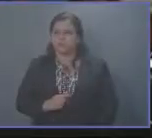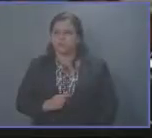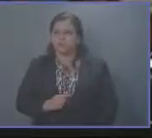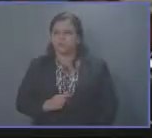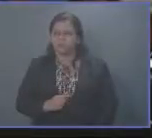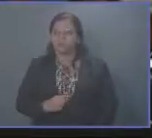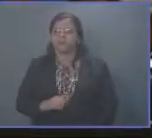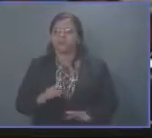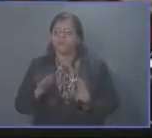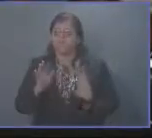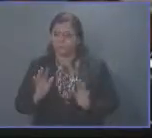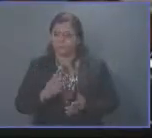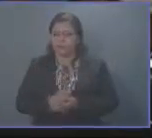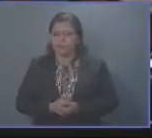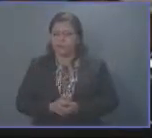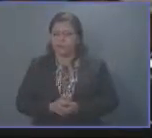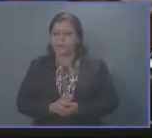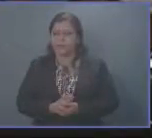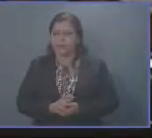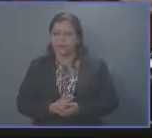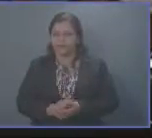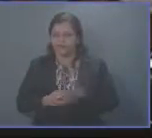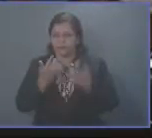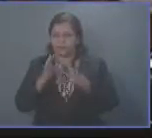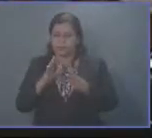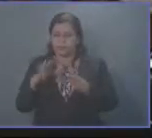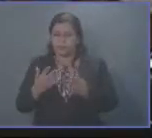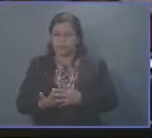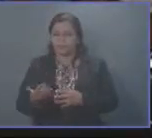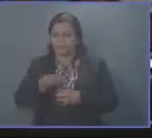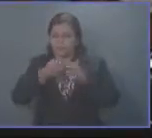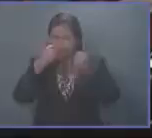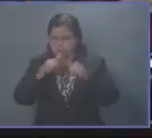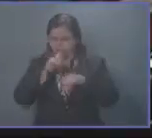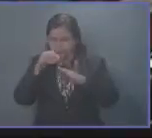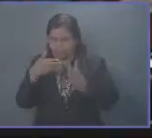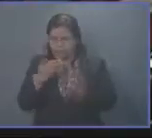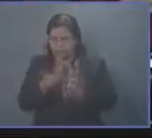Procedo con su permiso a leer el decreto.